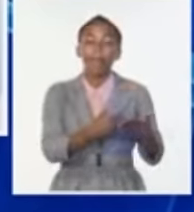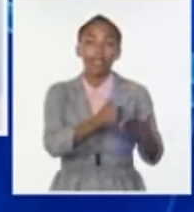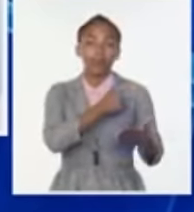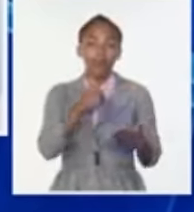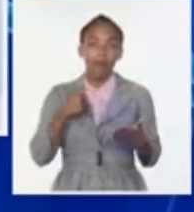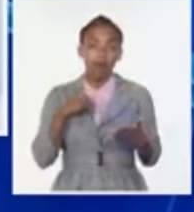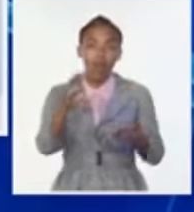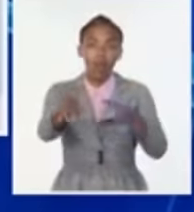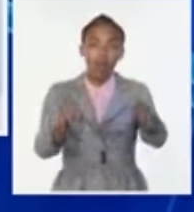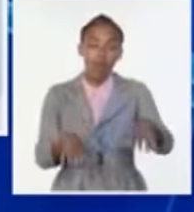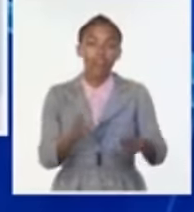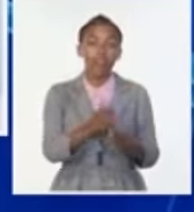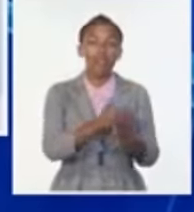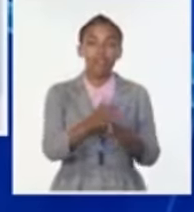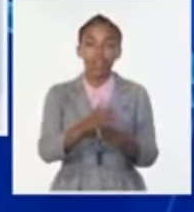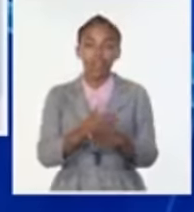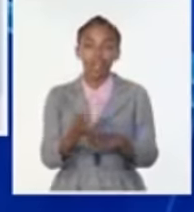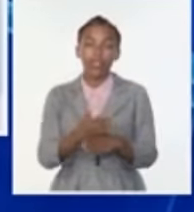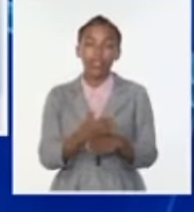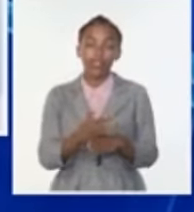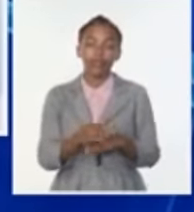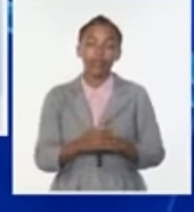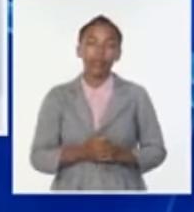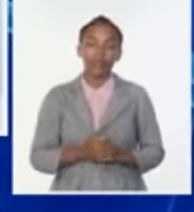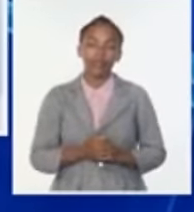territorios, con expertos, con los gobiernos.